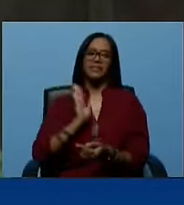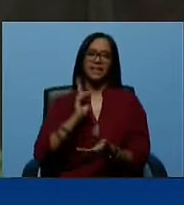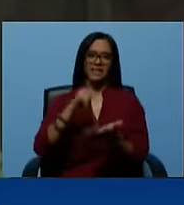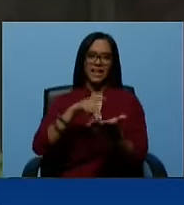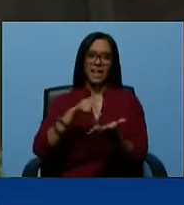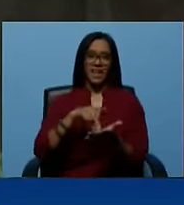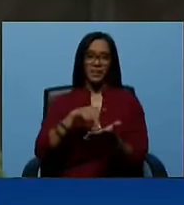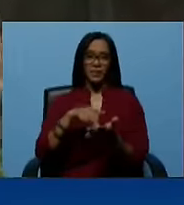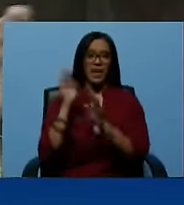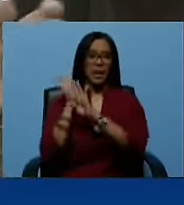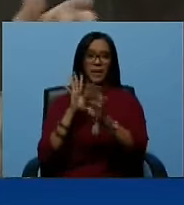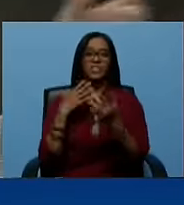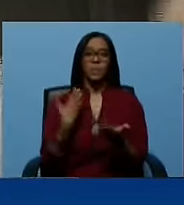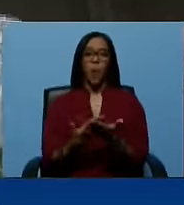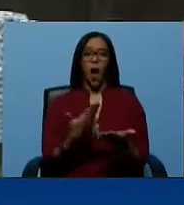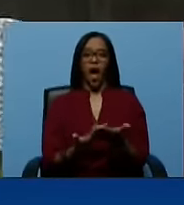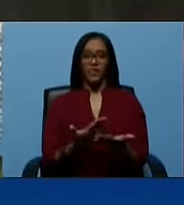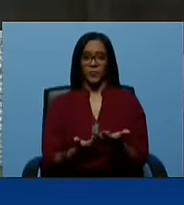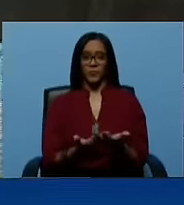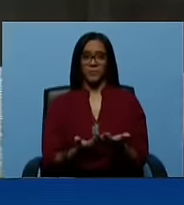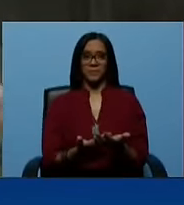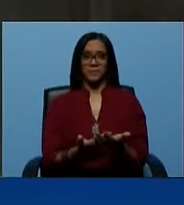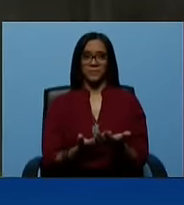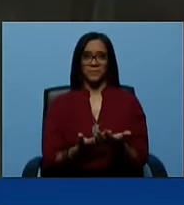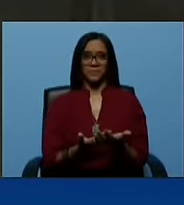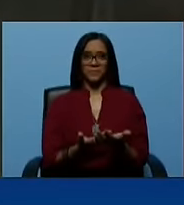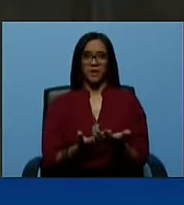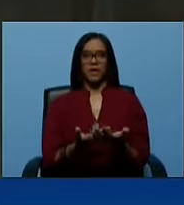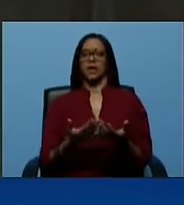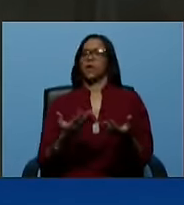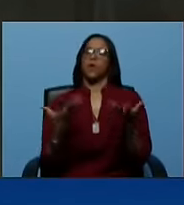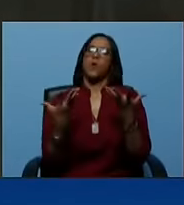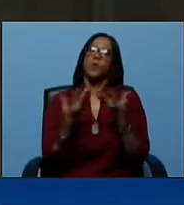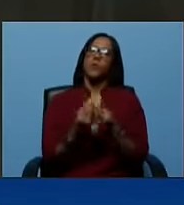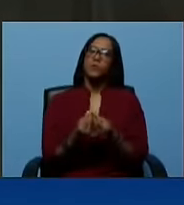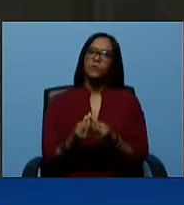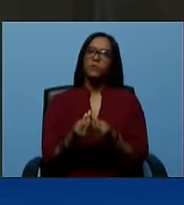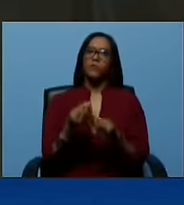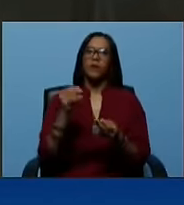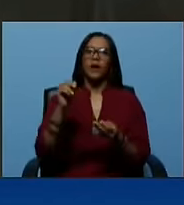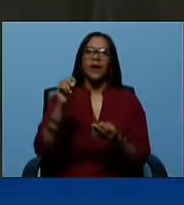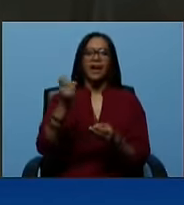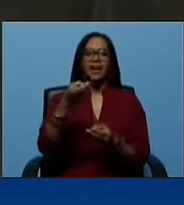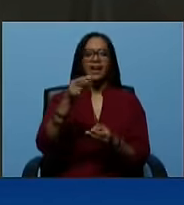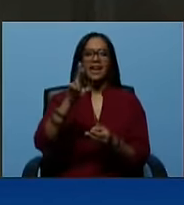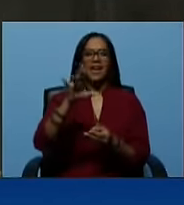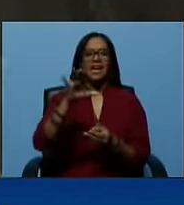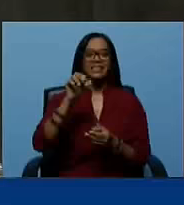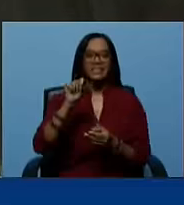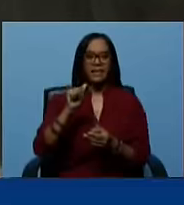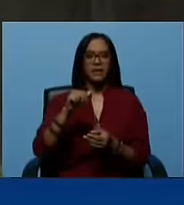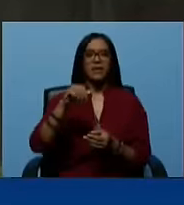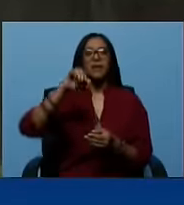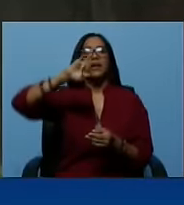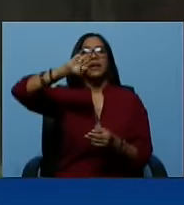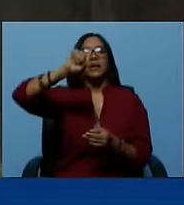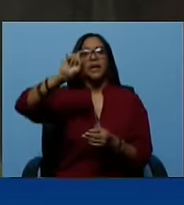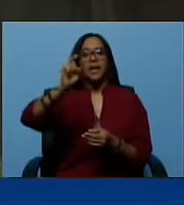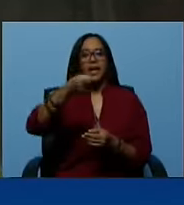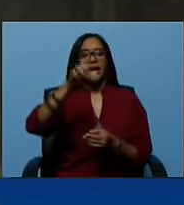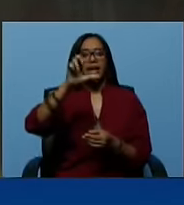mojado, junto a Grecia, a Génesis, a América, a Joan,